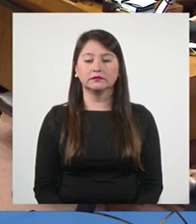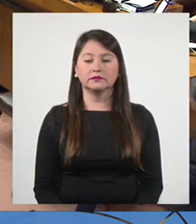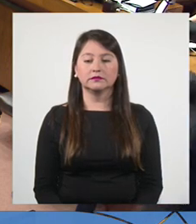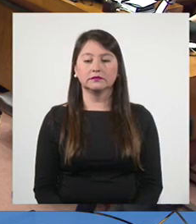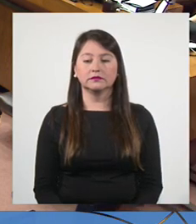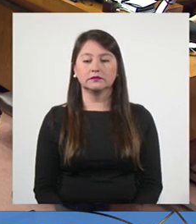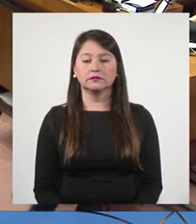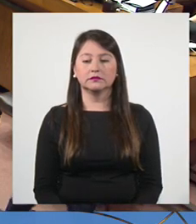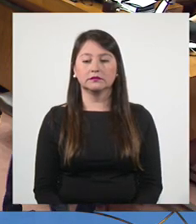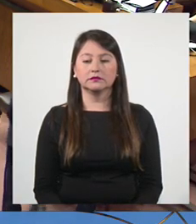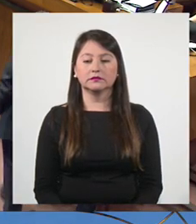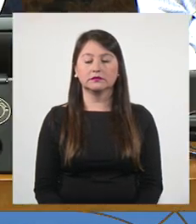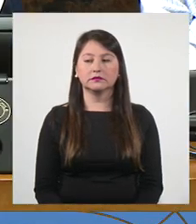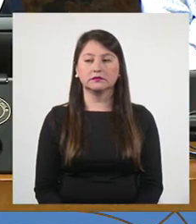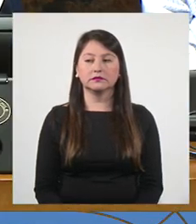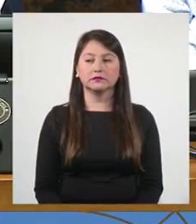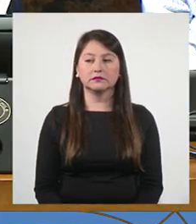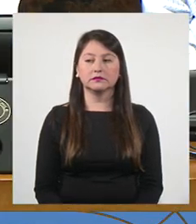Lo he ayudado en todo.